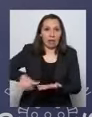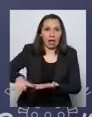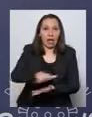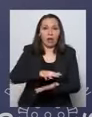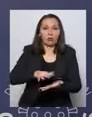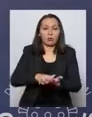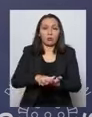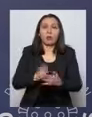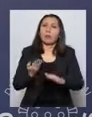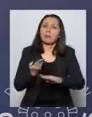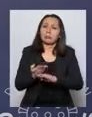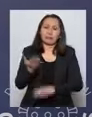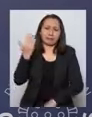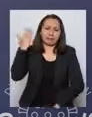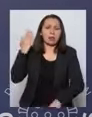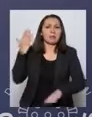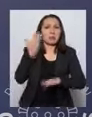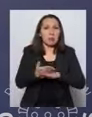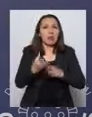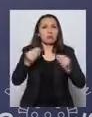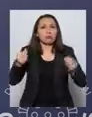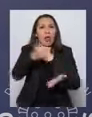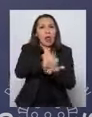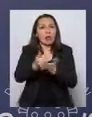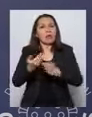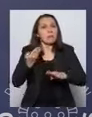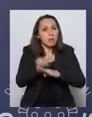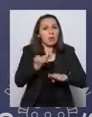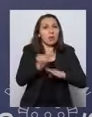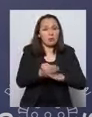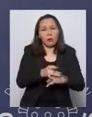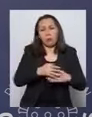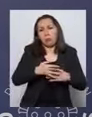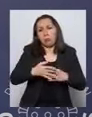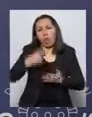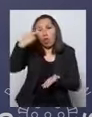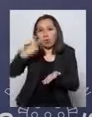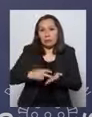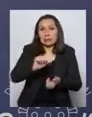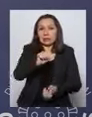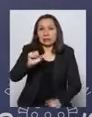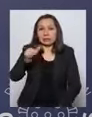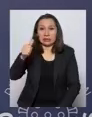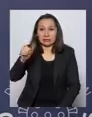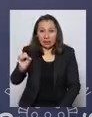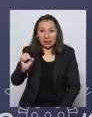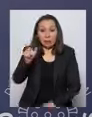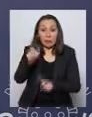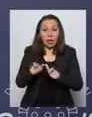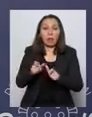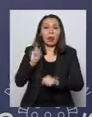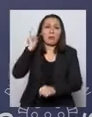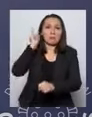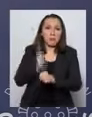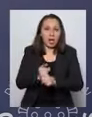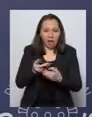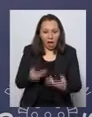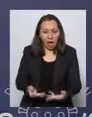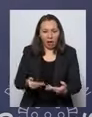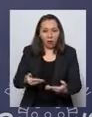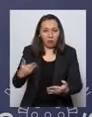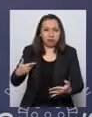se pidió hace algún tiempo atrás por varios alcaldes se tuvo que llegar a los dos mil 660 casos para decretar recién